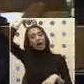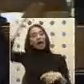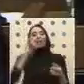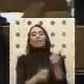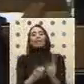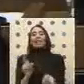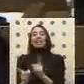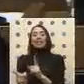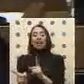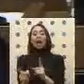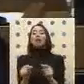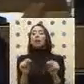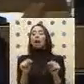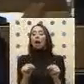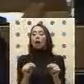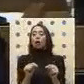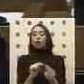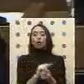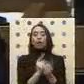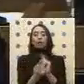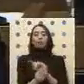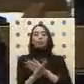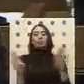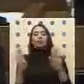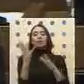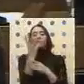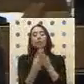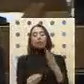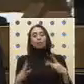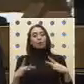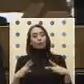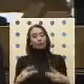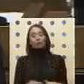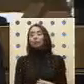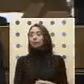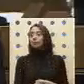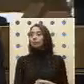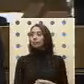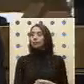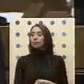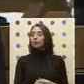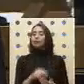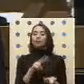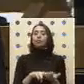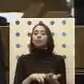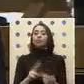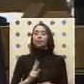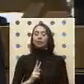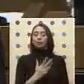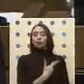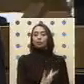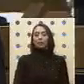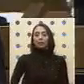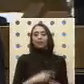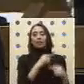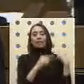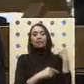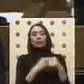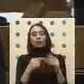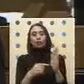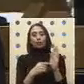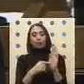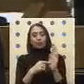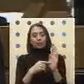escuchado, llega hoy día felizmente a término. Y es cierto, señor presidente, que la historia de esta